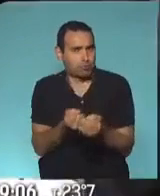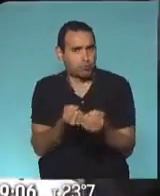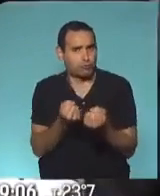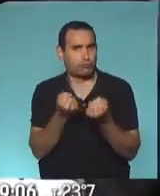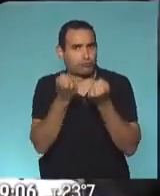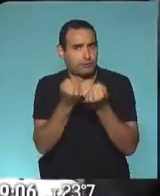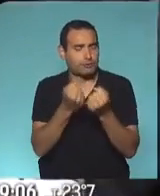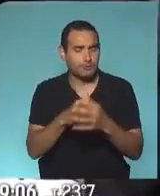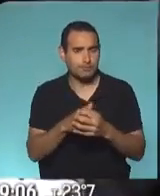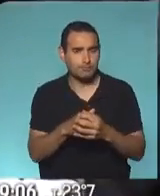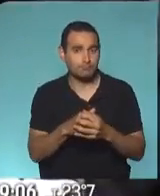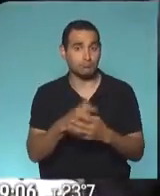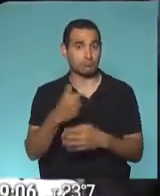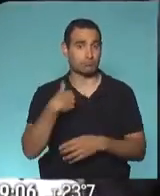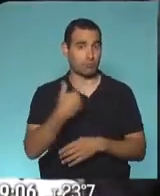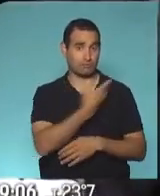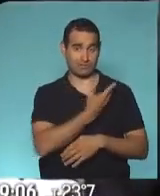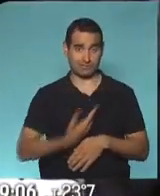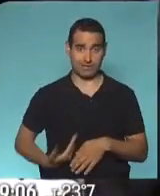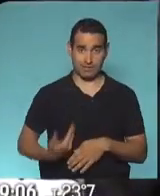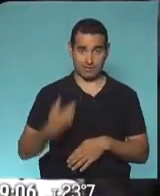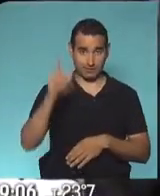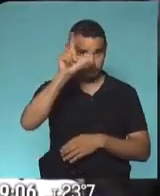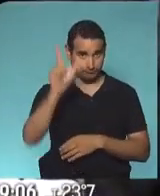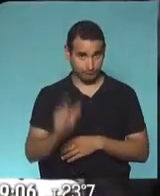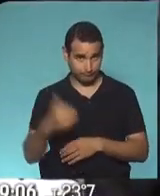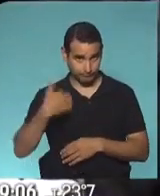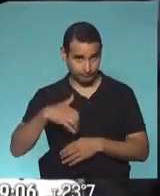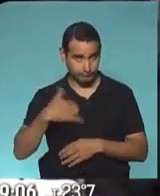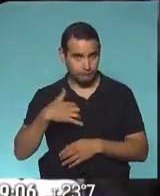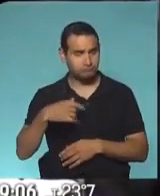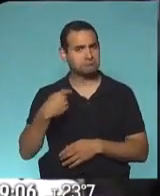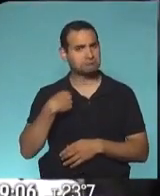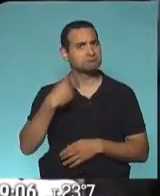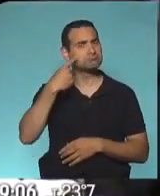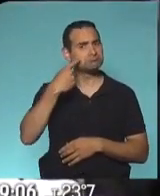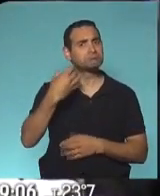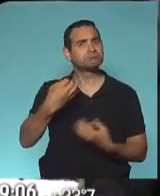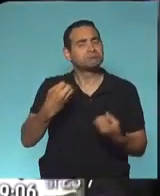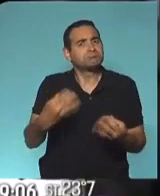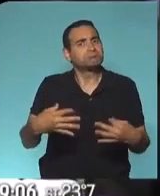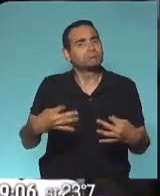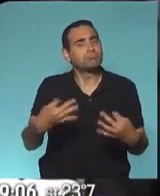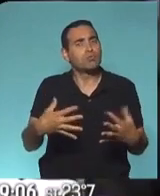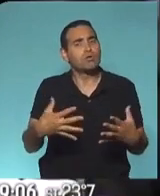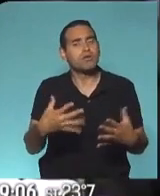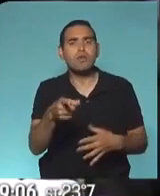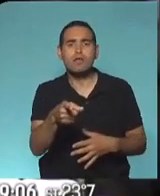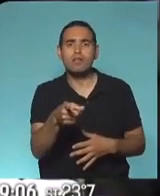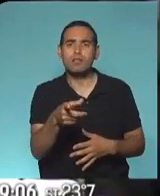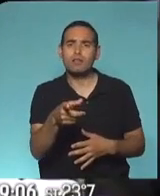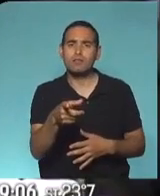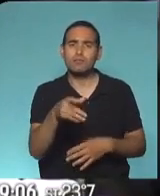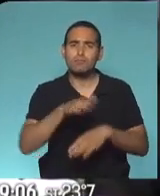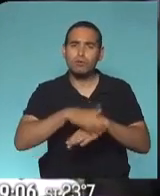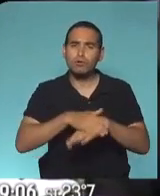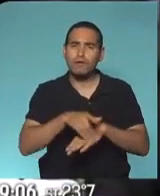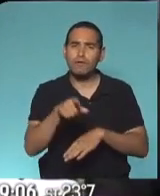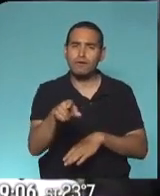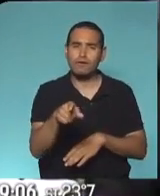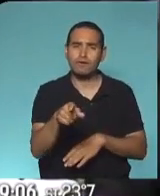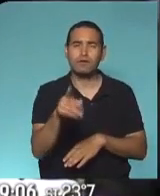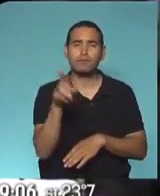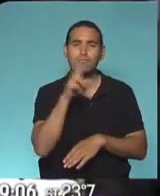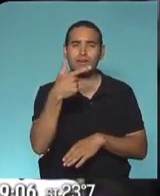como presidente de la república argentina valoró la respuesta y la responsabilidad que ha asumido la